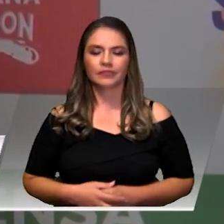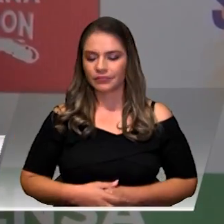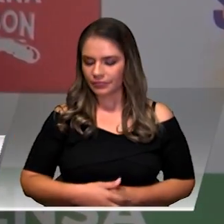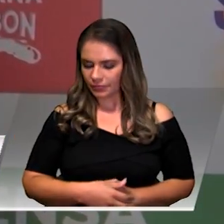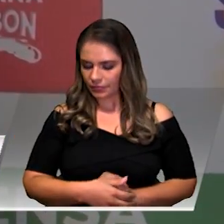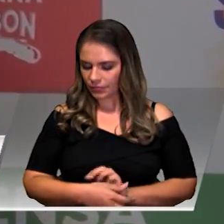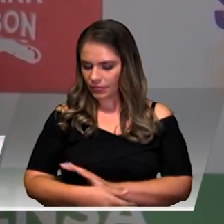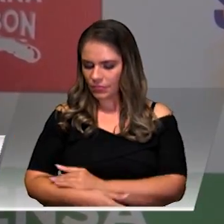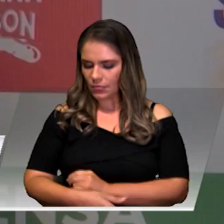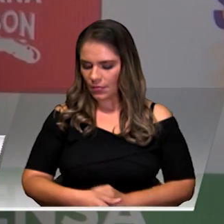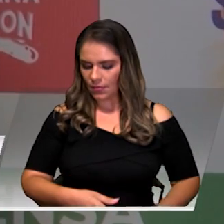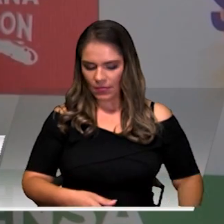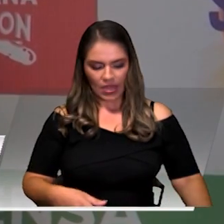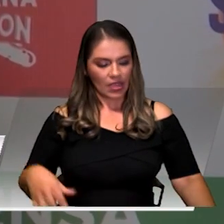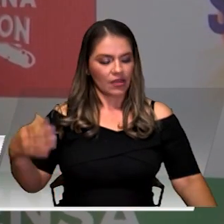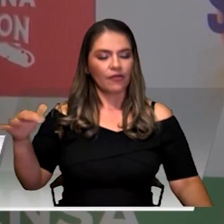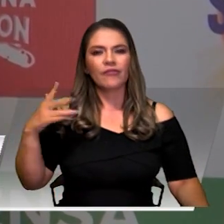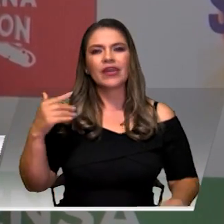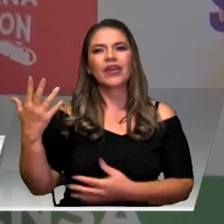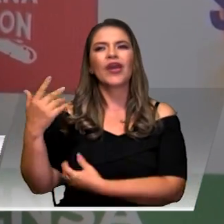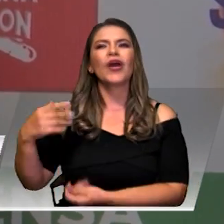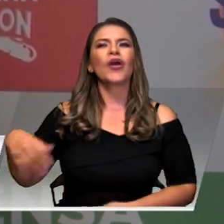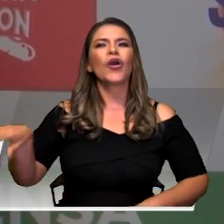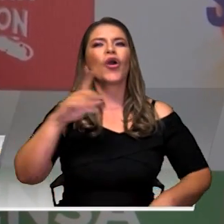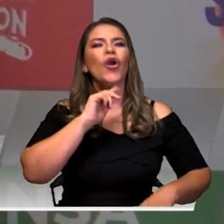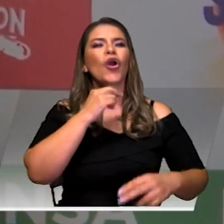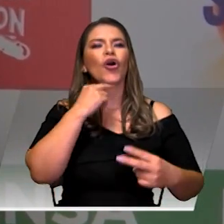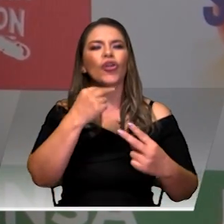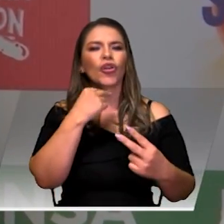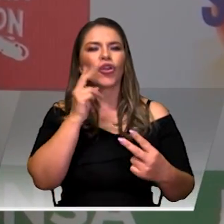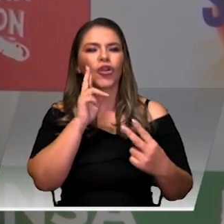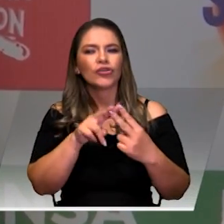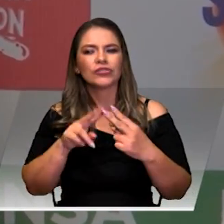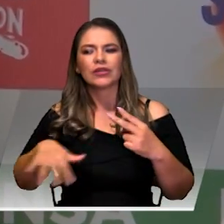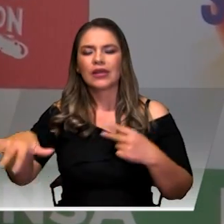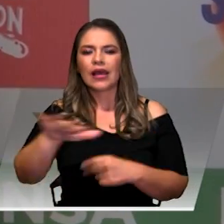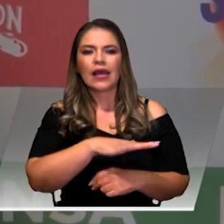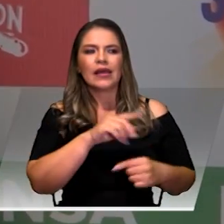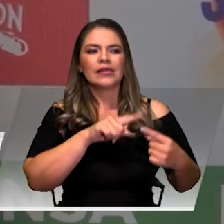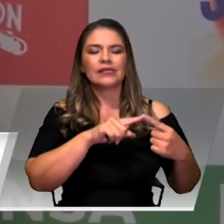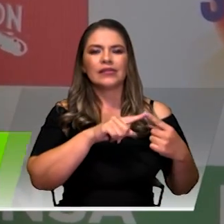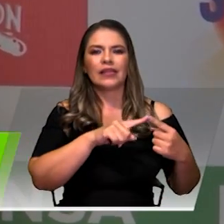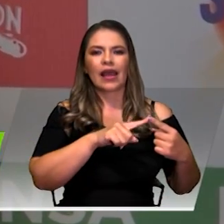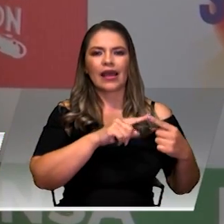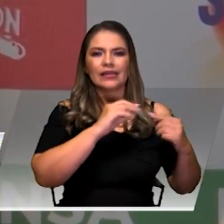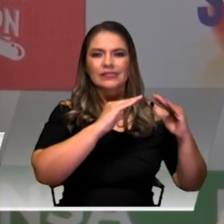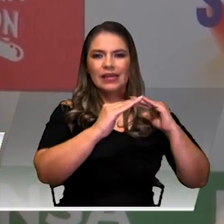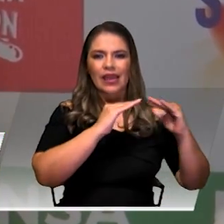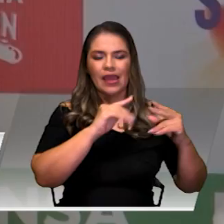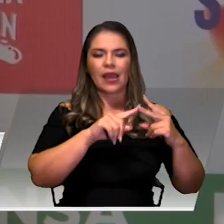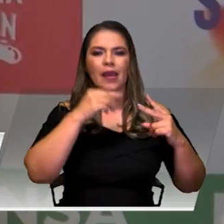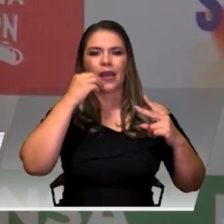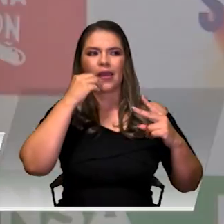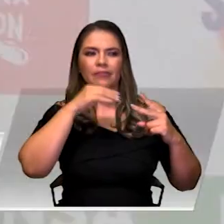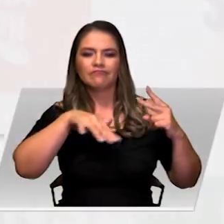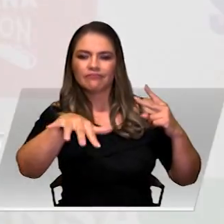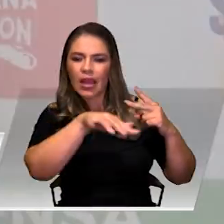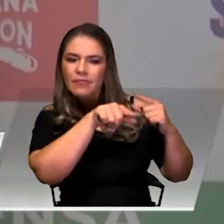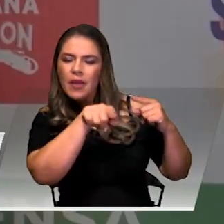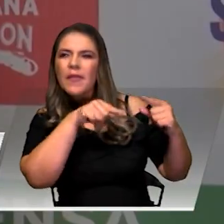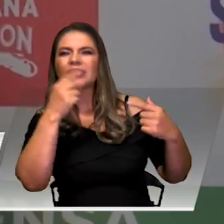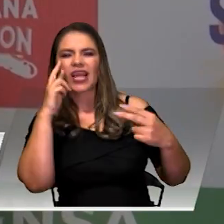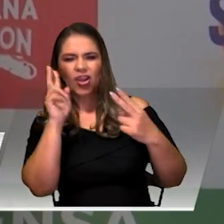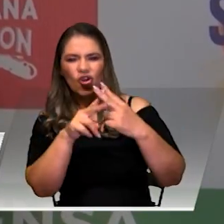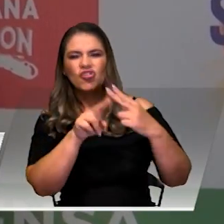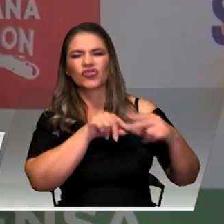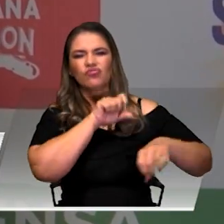llegada a Concepción, bueno, lo demás por La Ceja, por Río Negro, San Vicente, lo conozco muy bien, que por esos lugares entreno muy seguido, en una